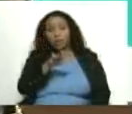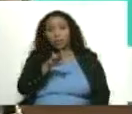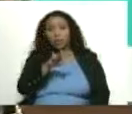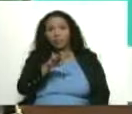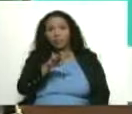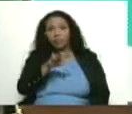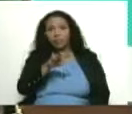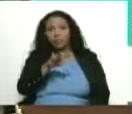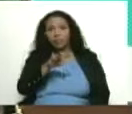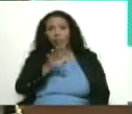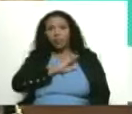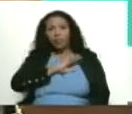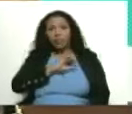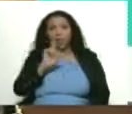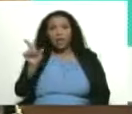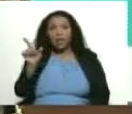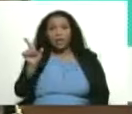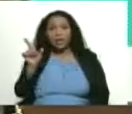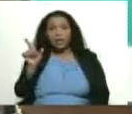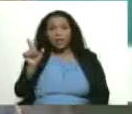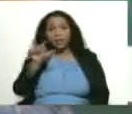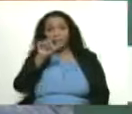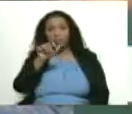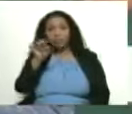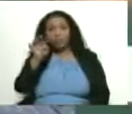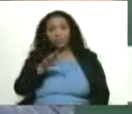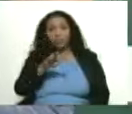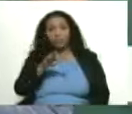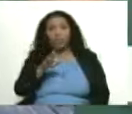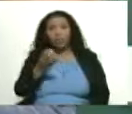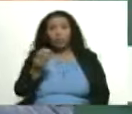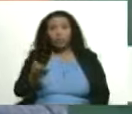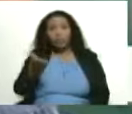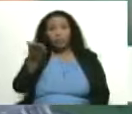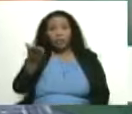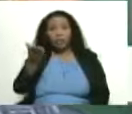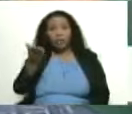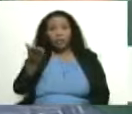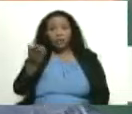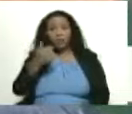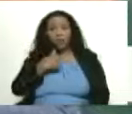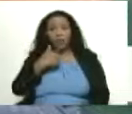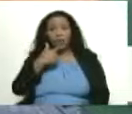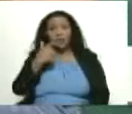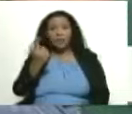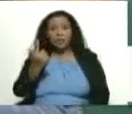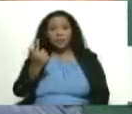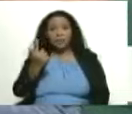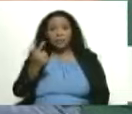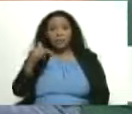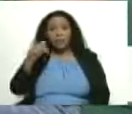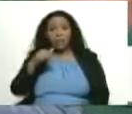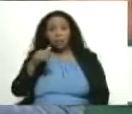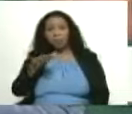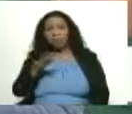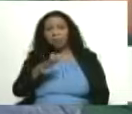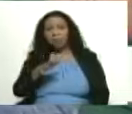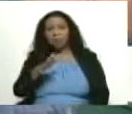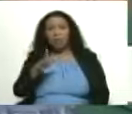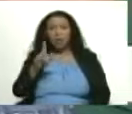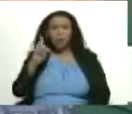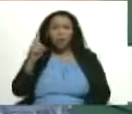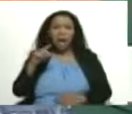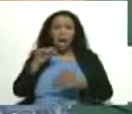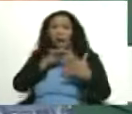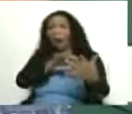la provincia de Guayana, del macizo guayanés. Entonces es muy simbólico. Yo decía en una conferencia, Génesis, que esto pareciera no solamente una